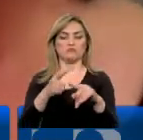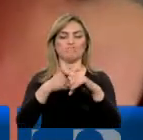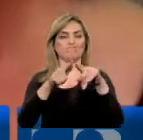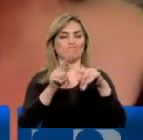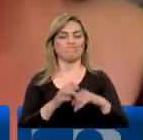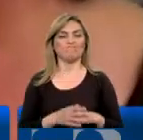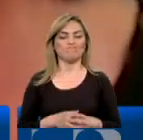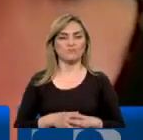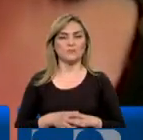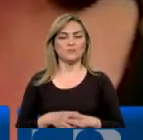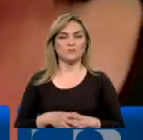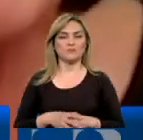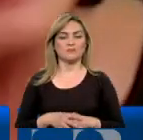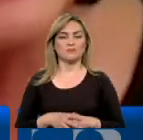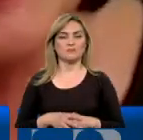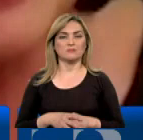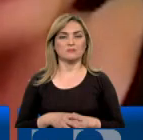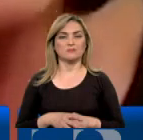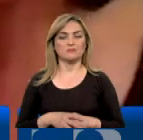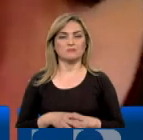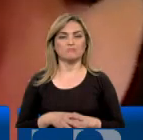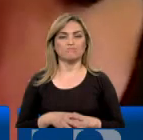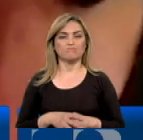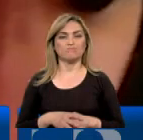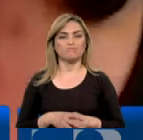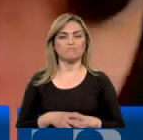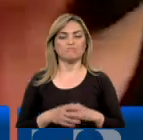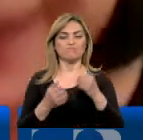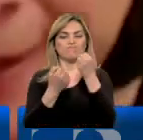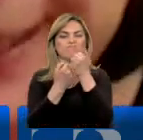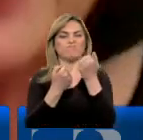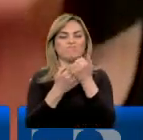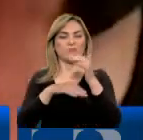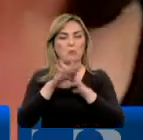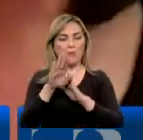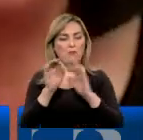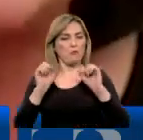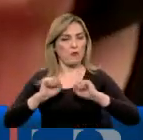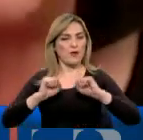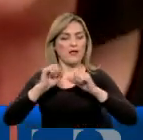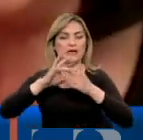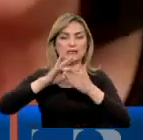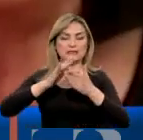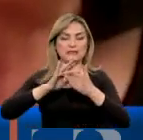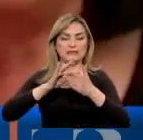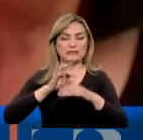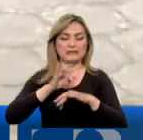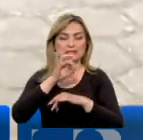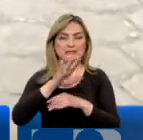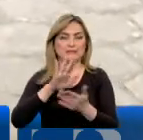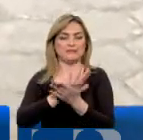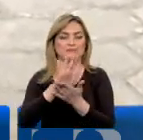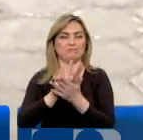que les podamos ya dar más apoyo tangible, hay más riesgo y se incrementa el riesgo de abandono